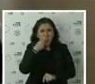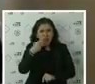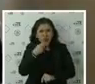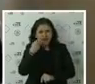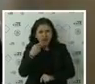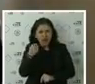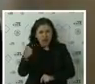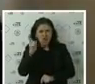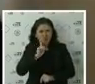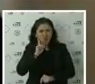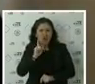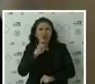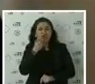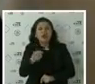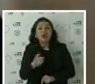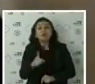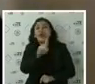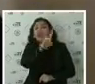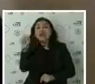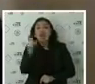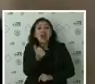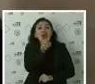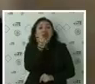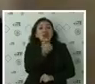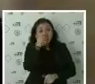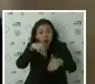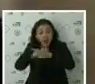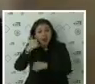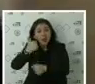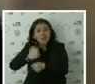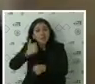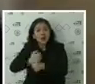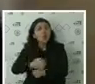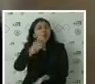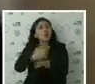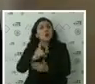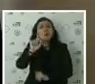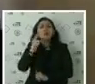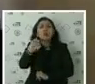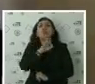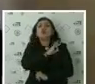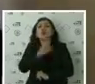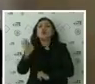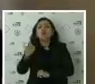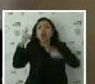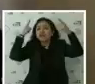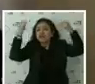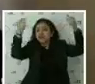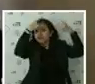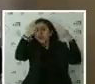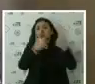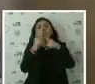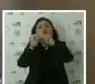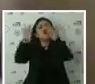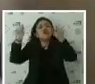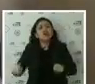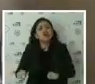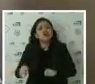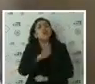una participante, de 100 estudiantes que entran a primaria, solo 21 se pueden graduar con un título